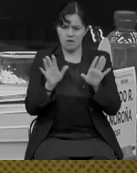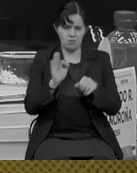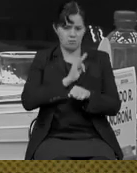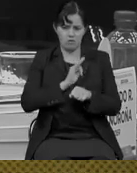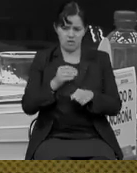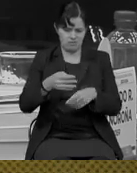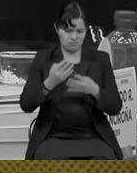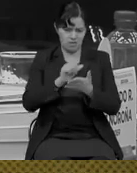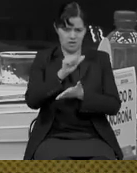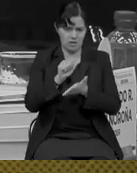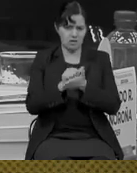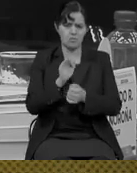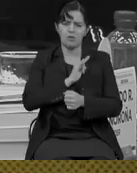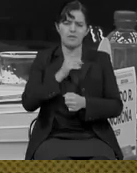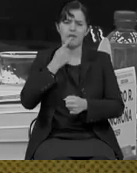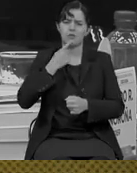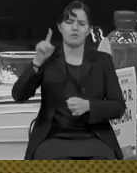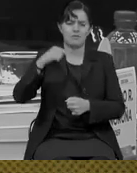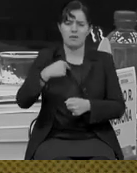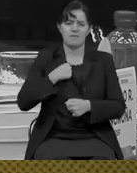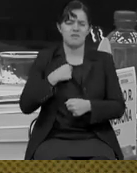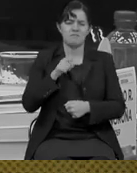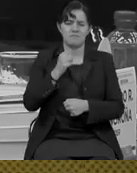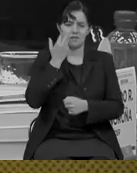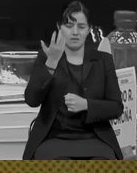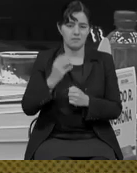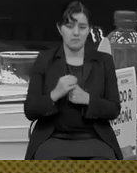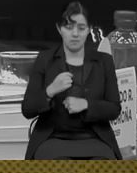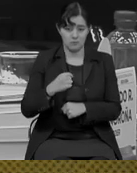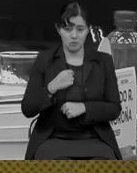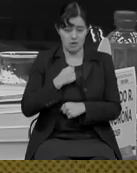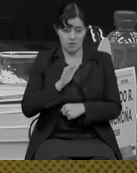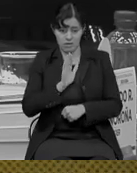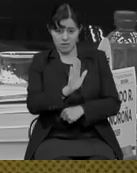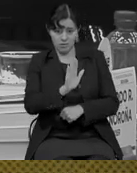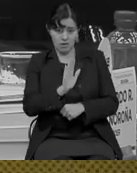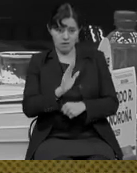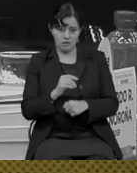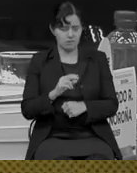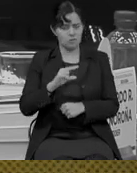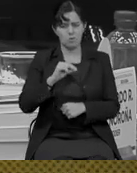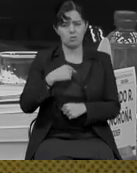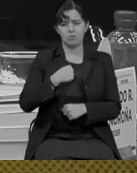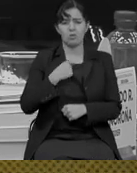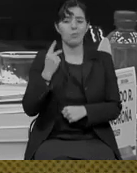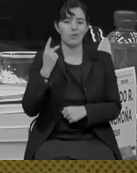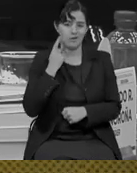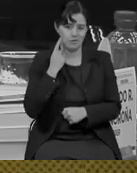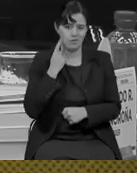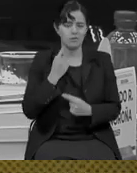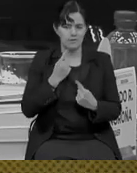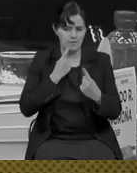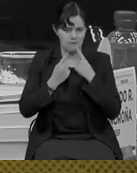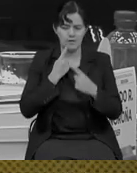completa y que me denuncie de lo que quiera. Pero yo no ando amenazando a nadie. Yo soy un político que debato